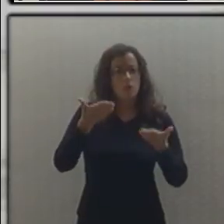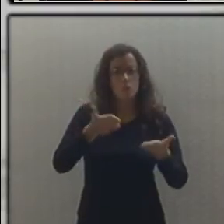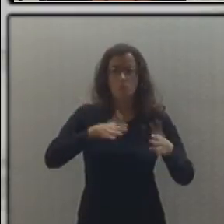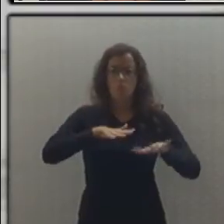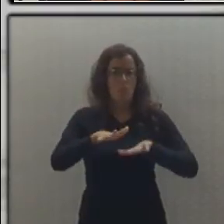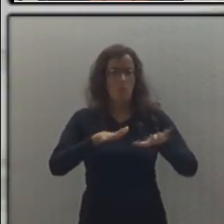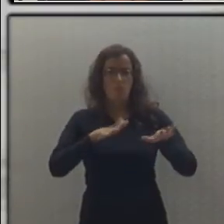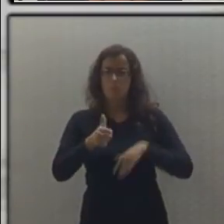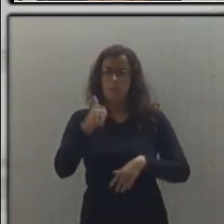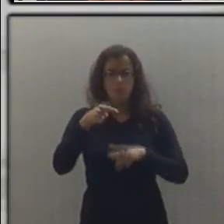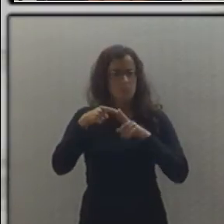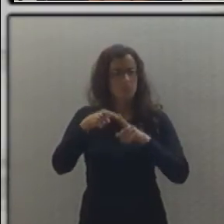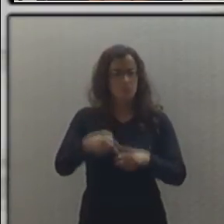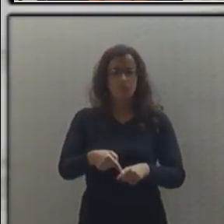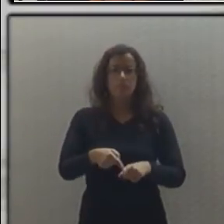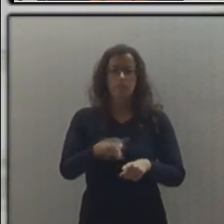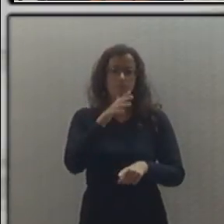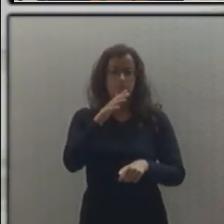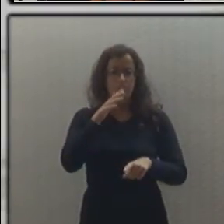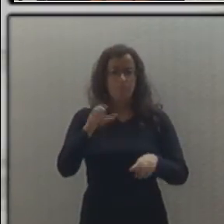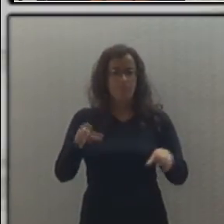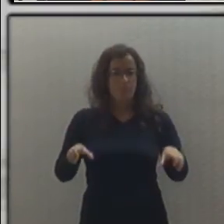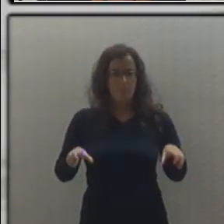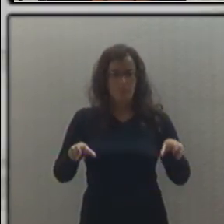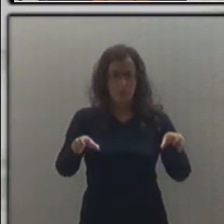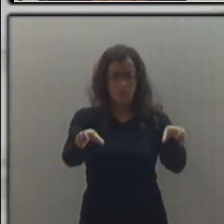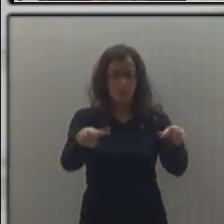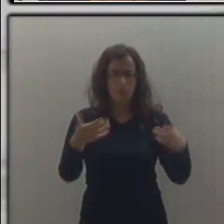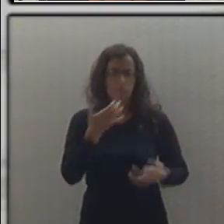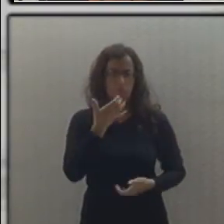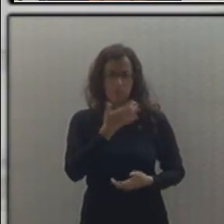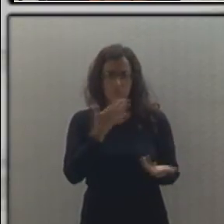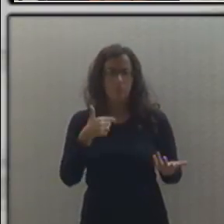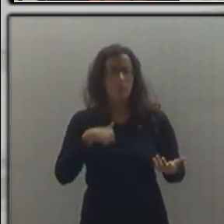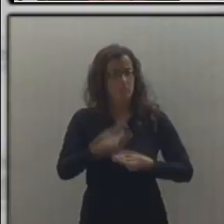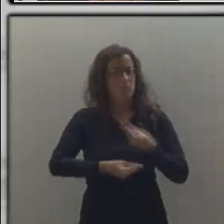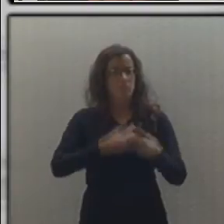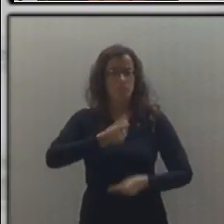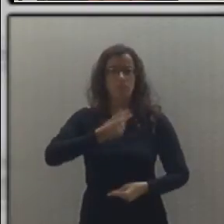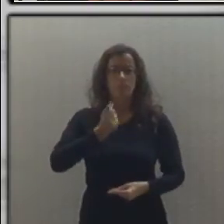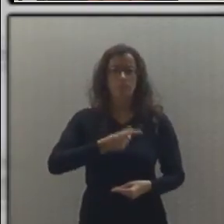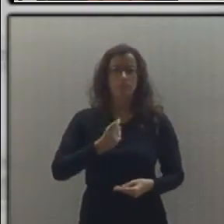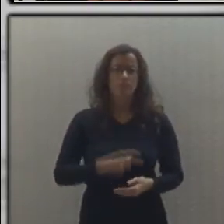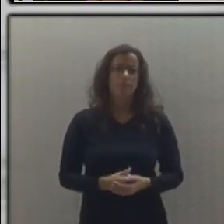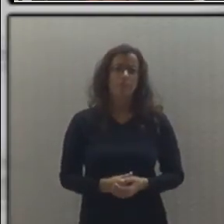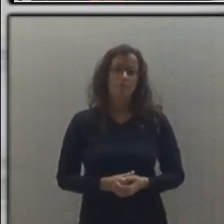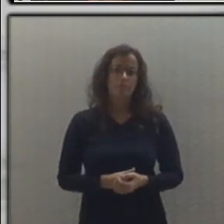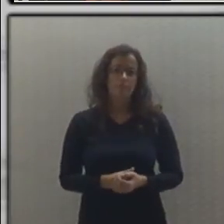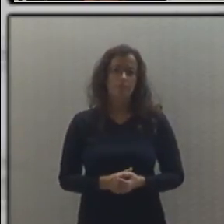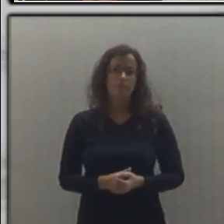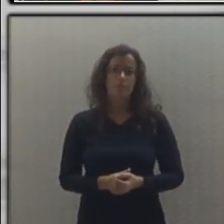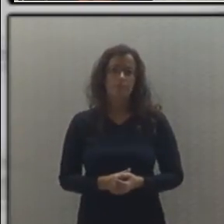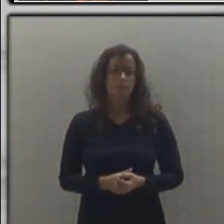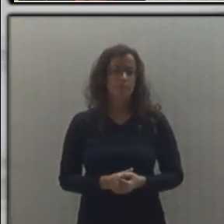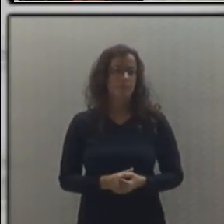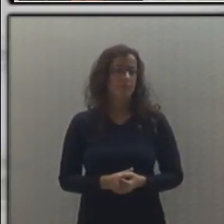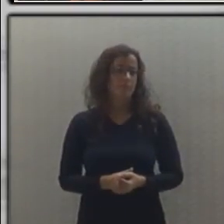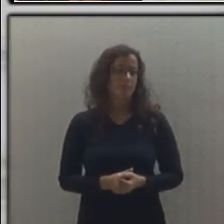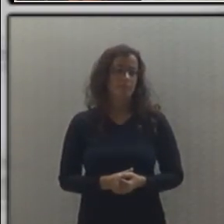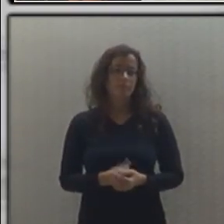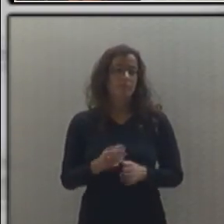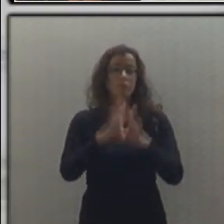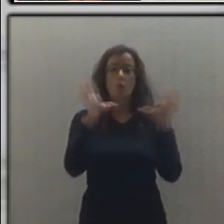movilidad como colocar pasamanos, es lo que se ha hecho más. Ya